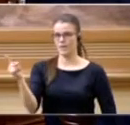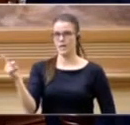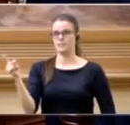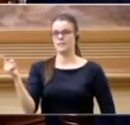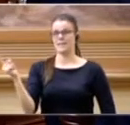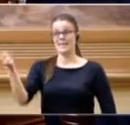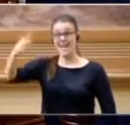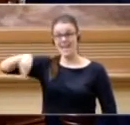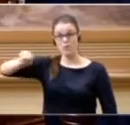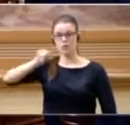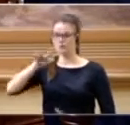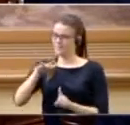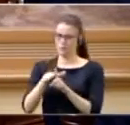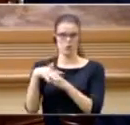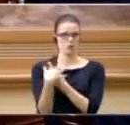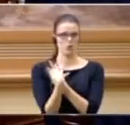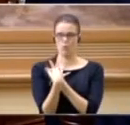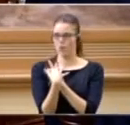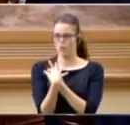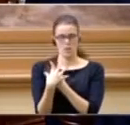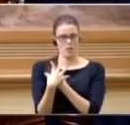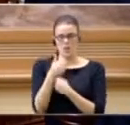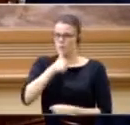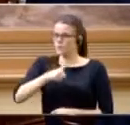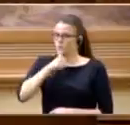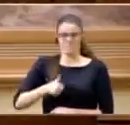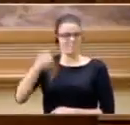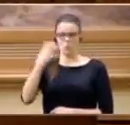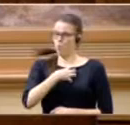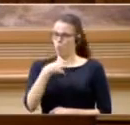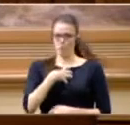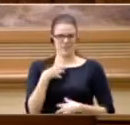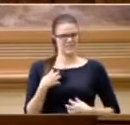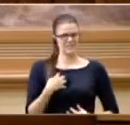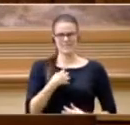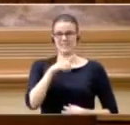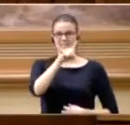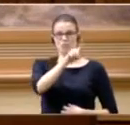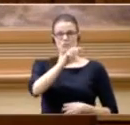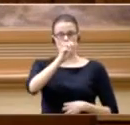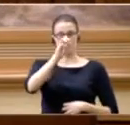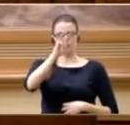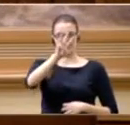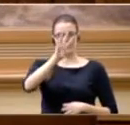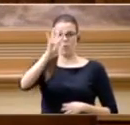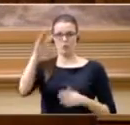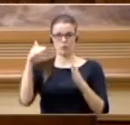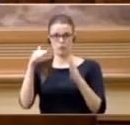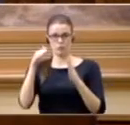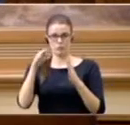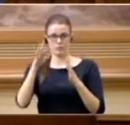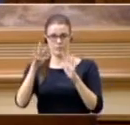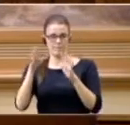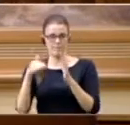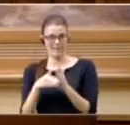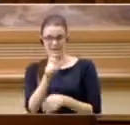que están en una situación de desesperación, a esos más de 143.000 canarios que no reciben ningún tipo de prestación, ¿qué va a